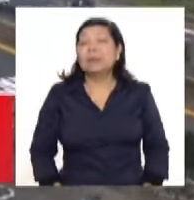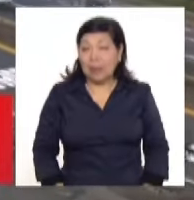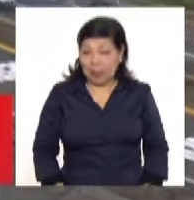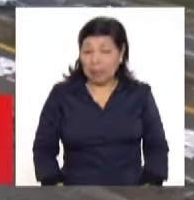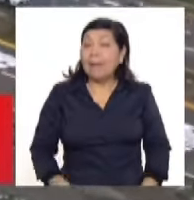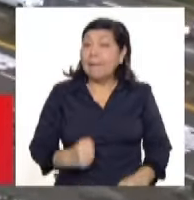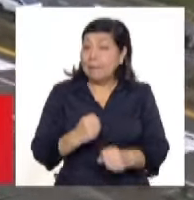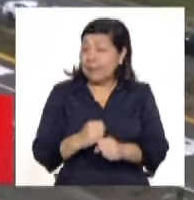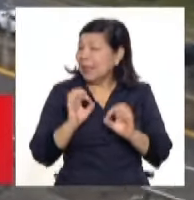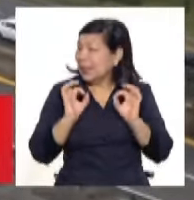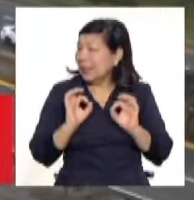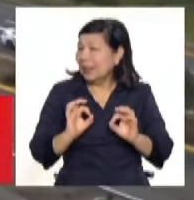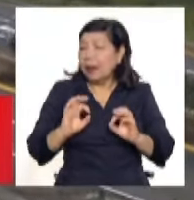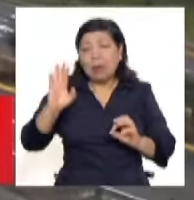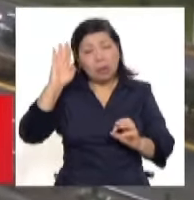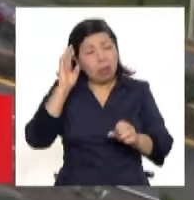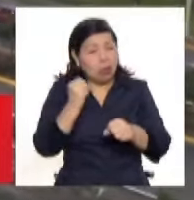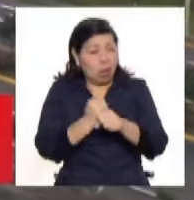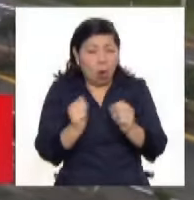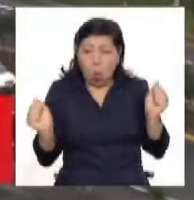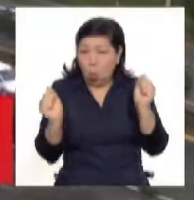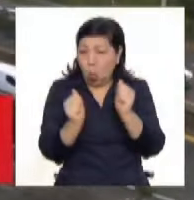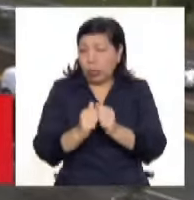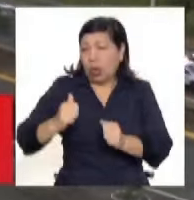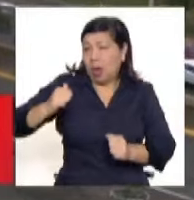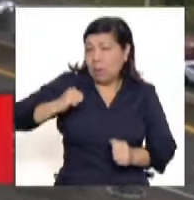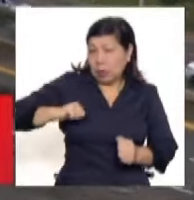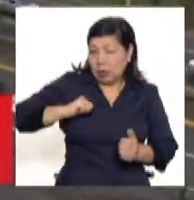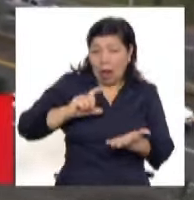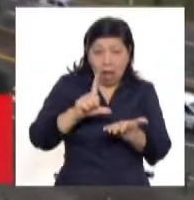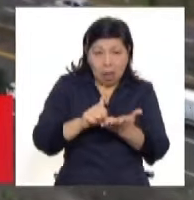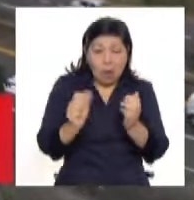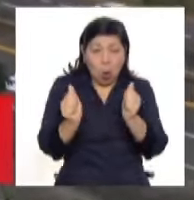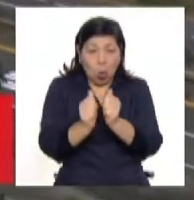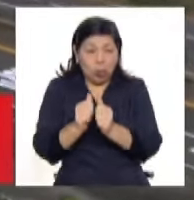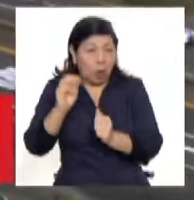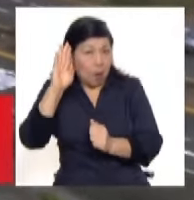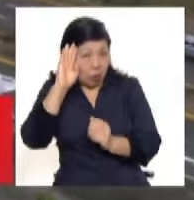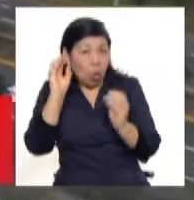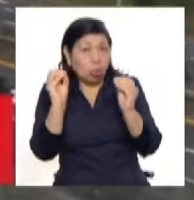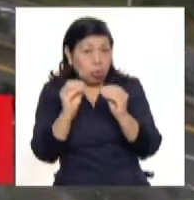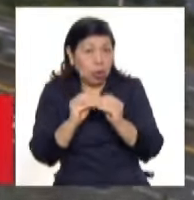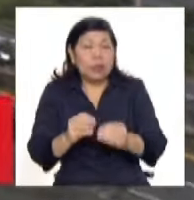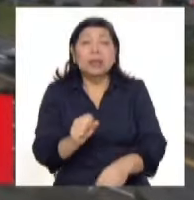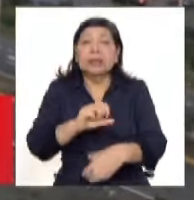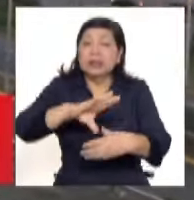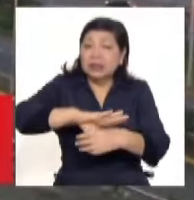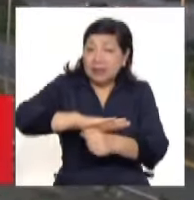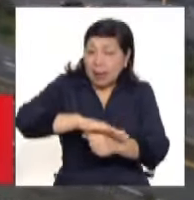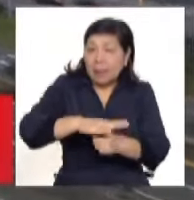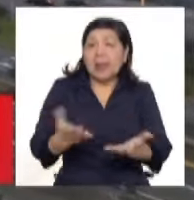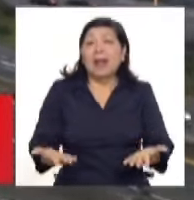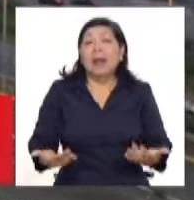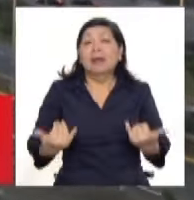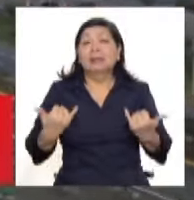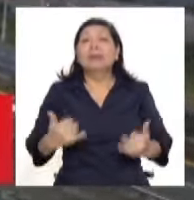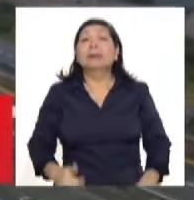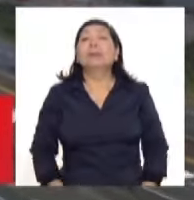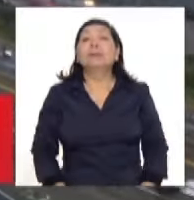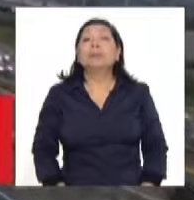un trabajo constante con la Policía de Tránsito, desde ya inspectores, tanto de los distritos de San Miguel, en este